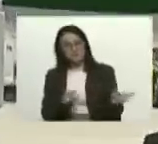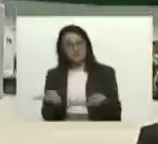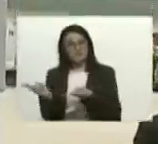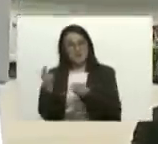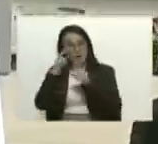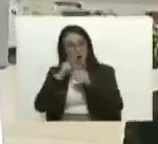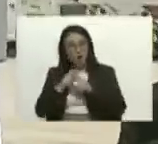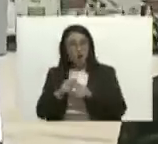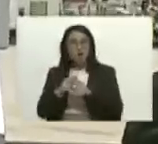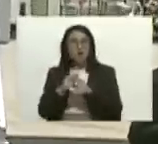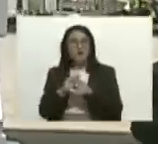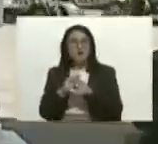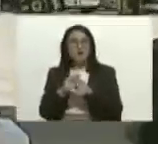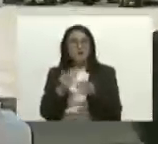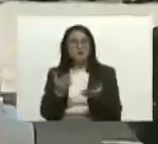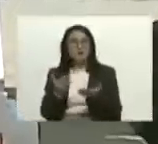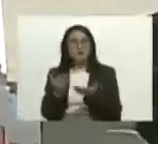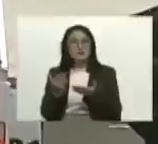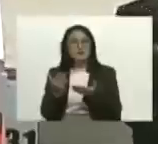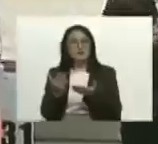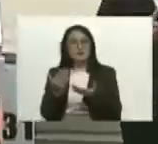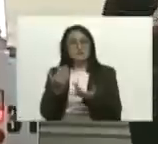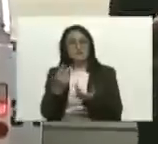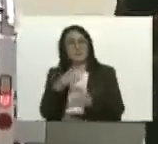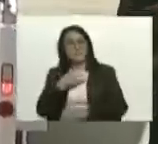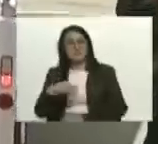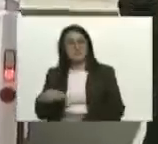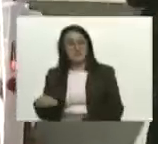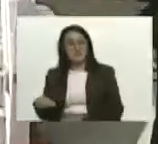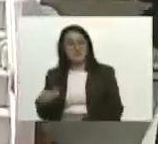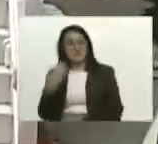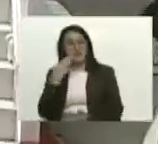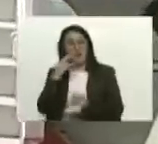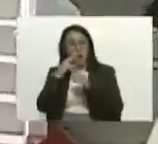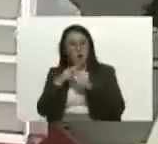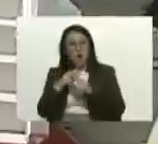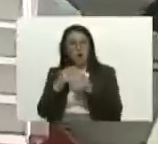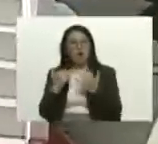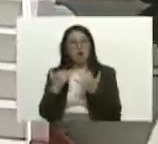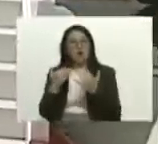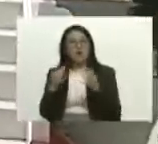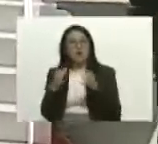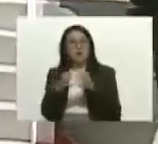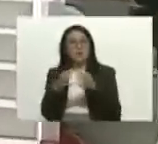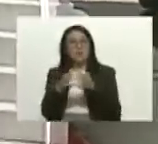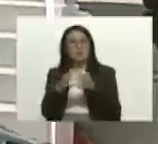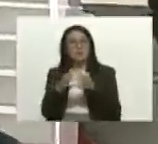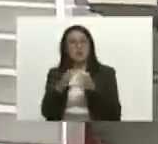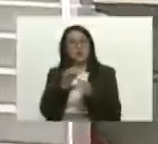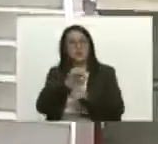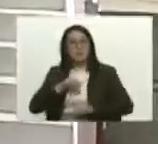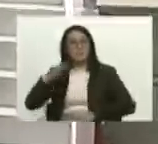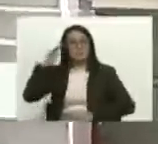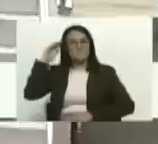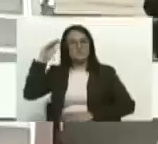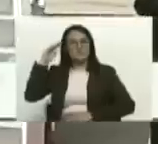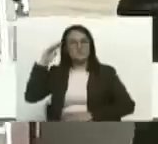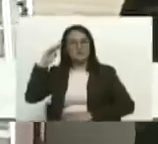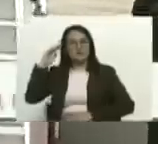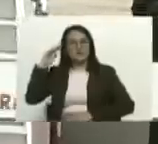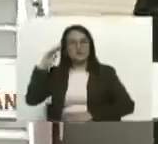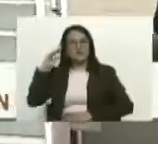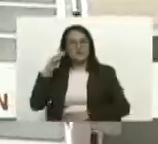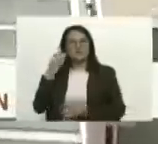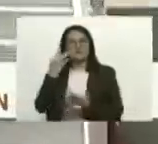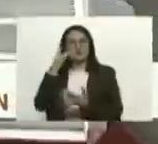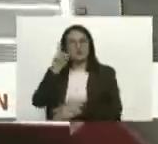los honores correspondientes a su alta investidura en el Callejón de Honor por la agrupación de parada de los cadetes de la Academia Militar Bolivariana. Allí